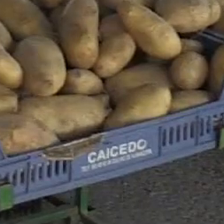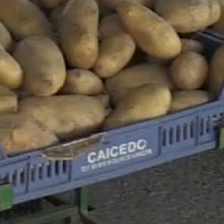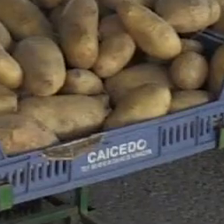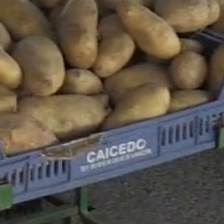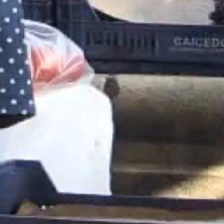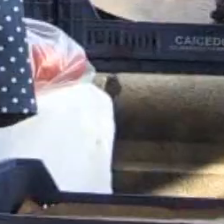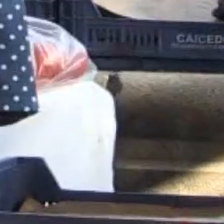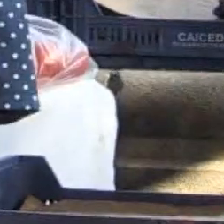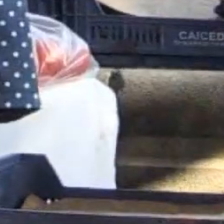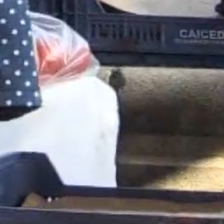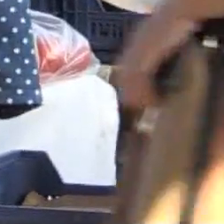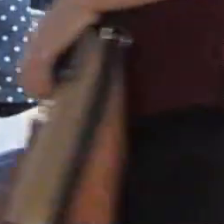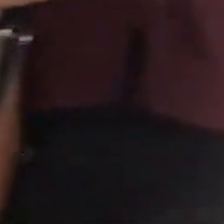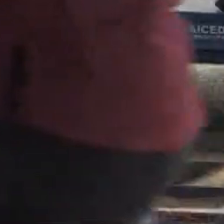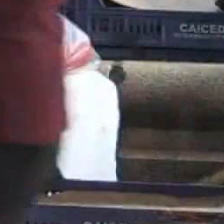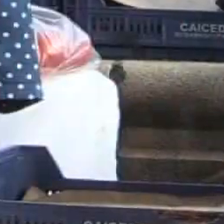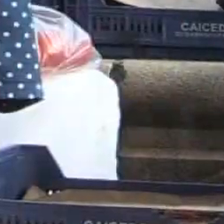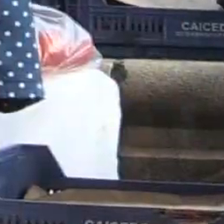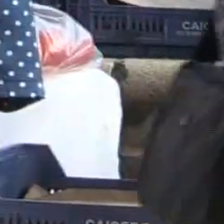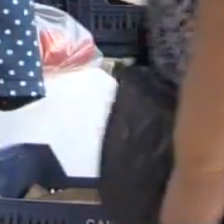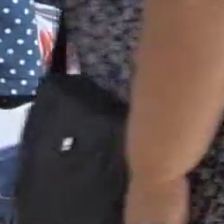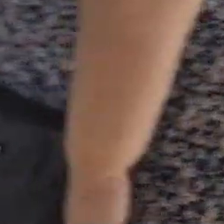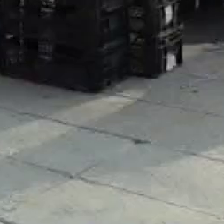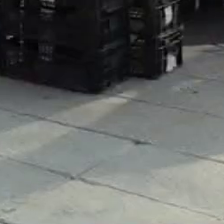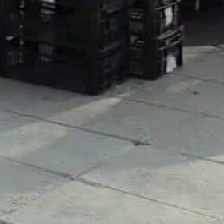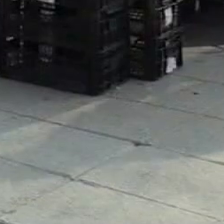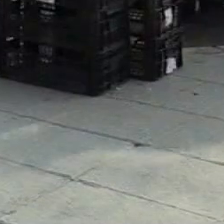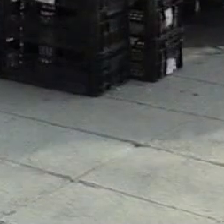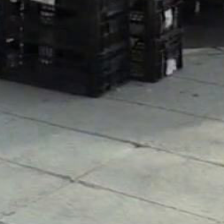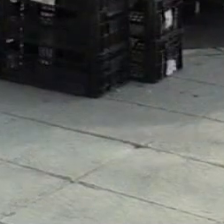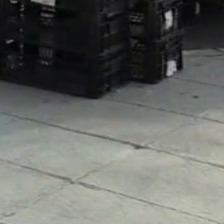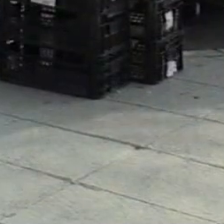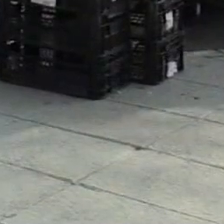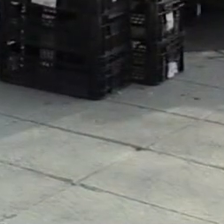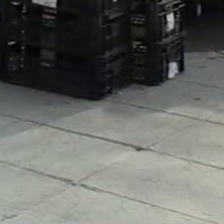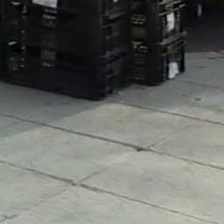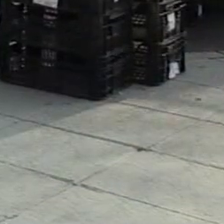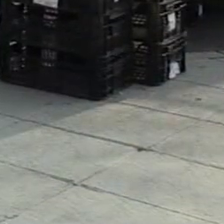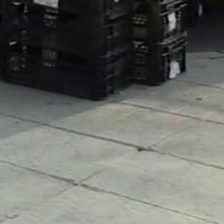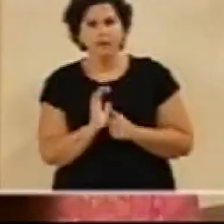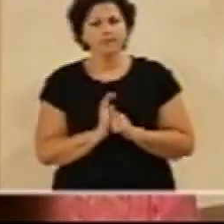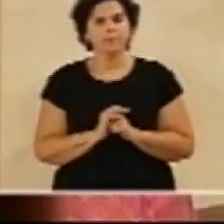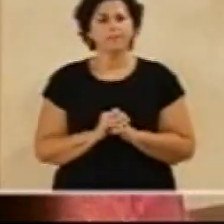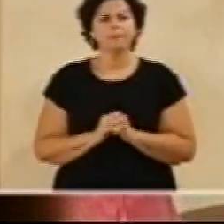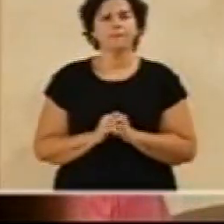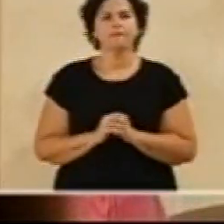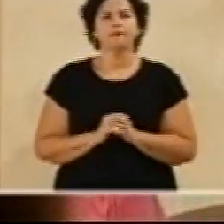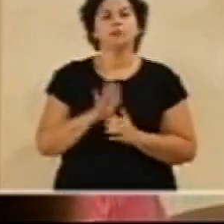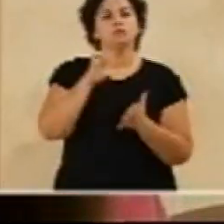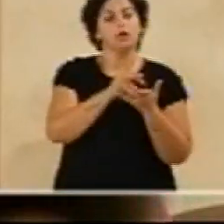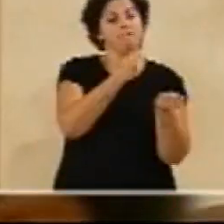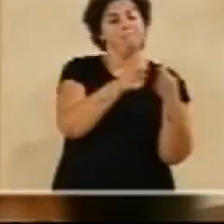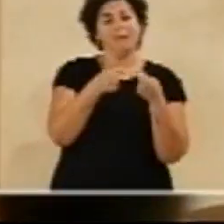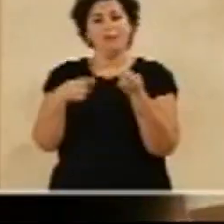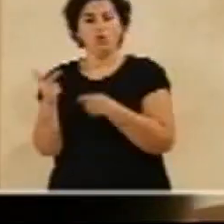más medidas para controlar la venta ambulante y mayor participación ciudadana en la toma de decisiones. Cuando hay dos